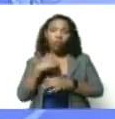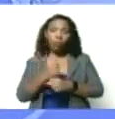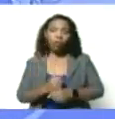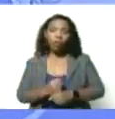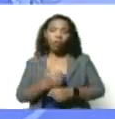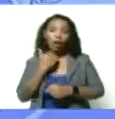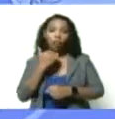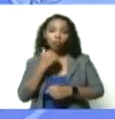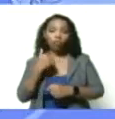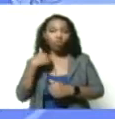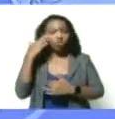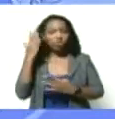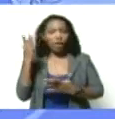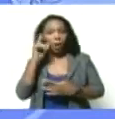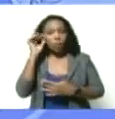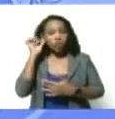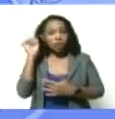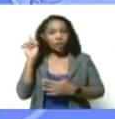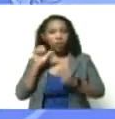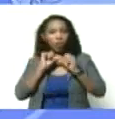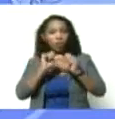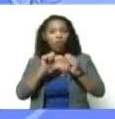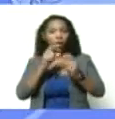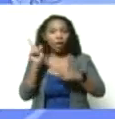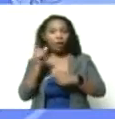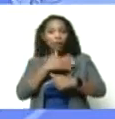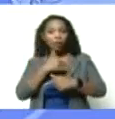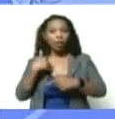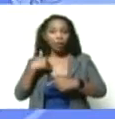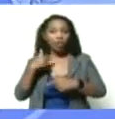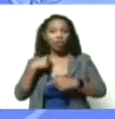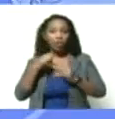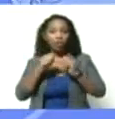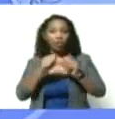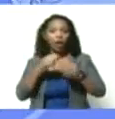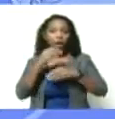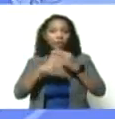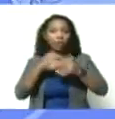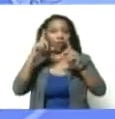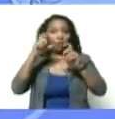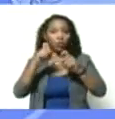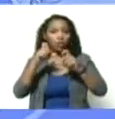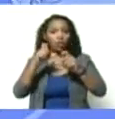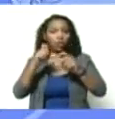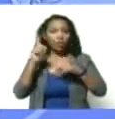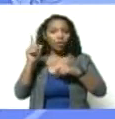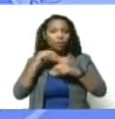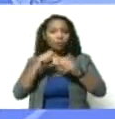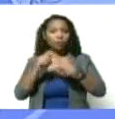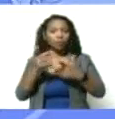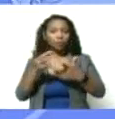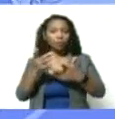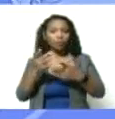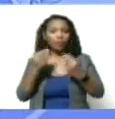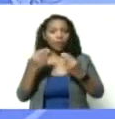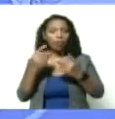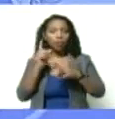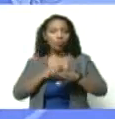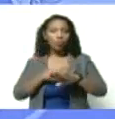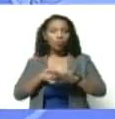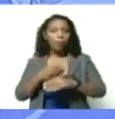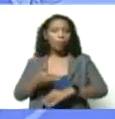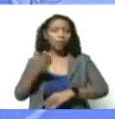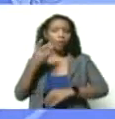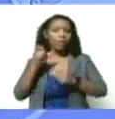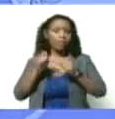alguien, no sé si Desiré, pudiéramos continuar lo que él quería y yo seguiré haciendo la foto y tomando la foto de Desiré, de tantos momentos importantes